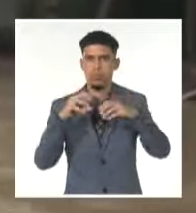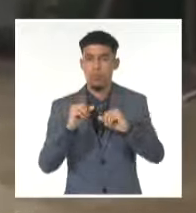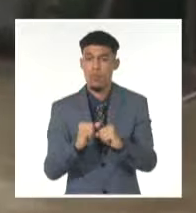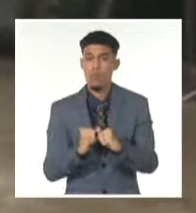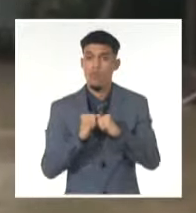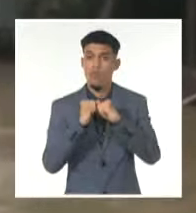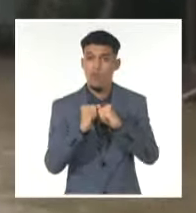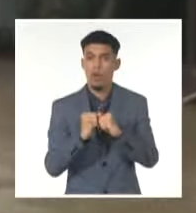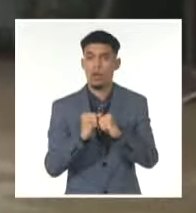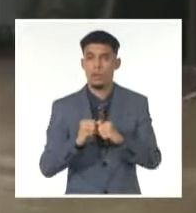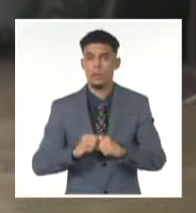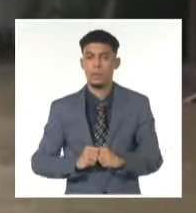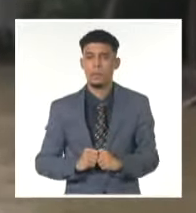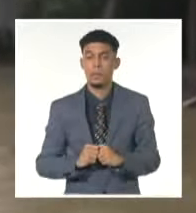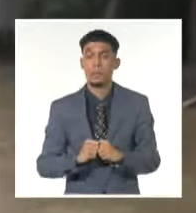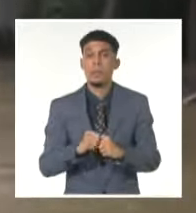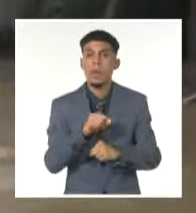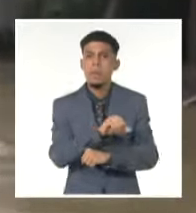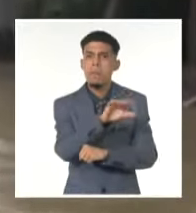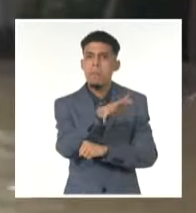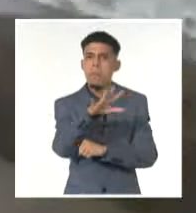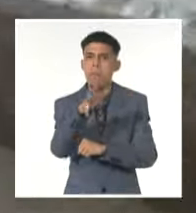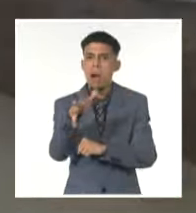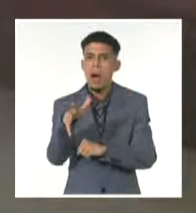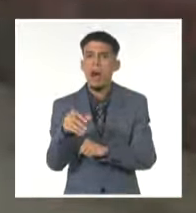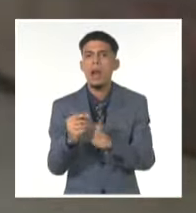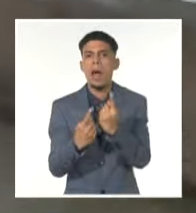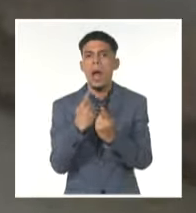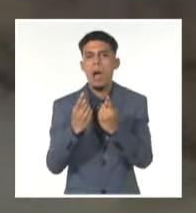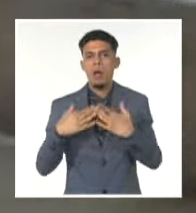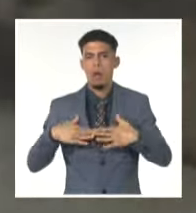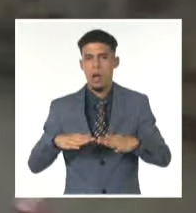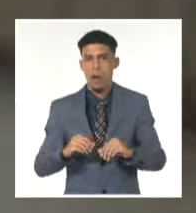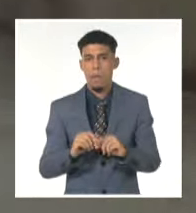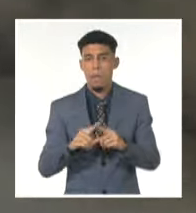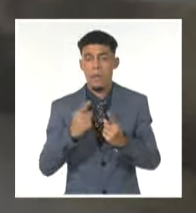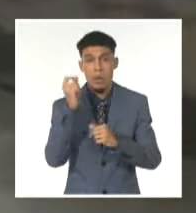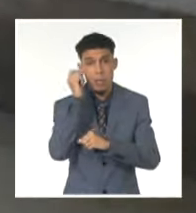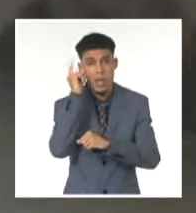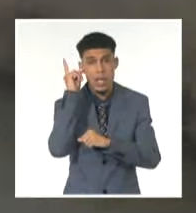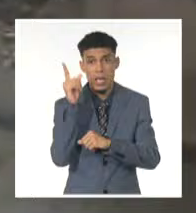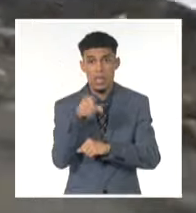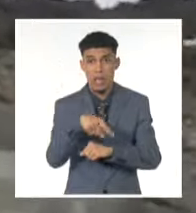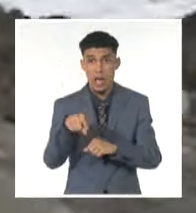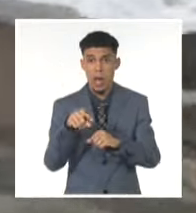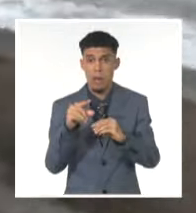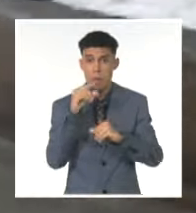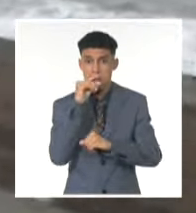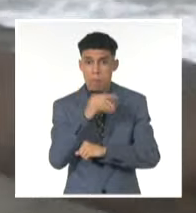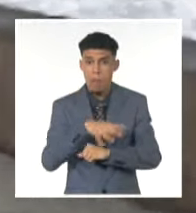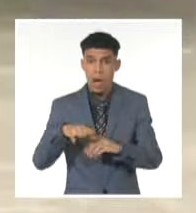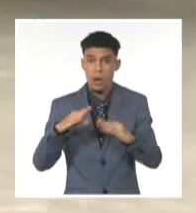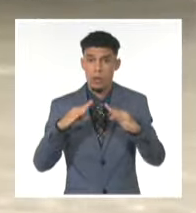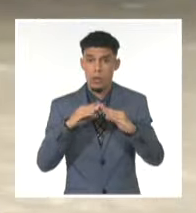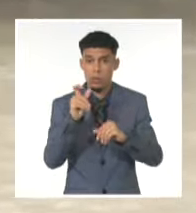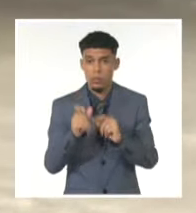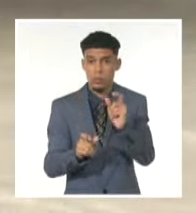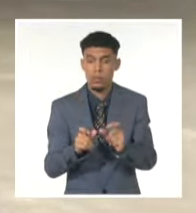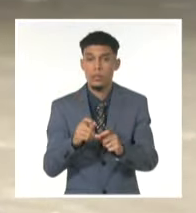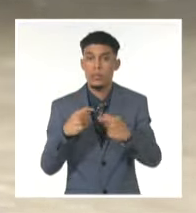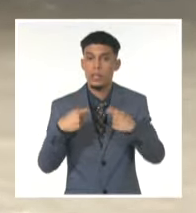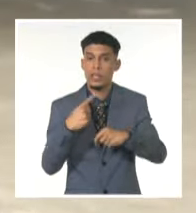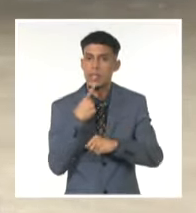era menor. El mar mantiene relativa quietud, pero la experiencia de los comunitarios los obliga a mantenerse alerta